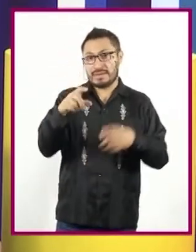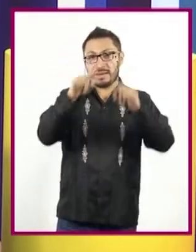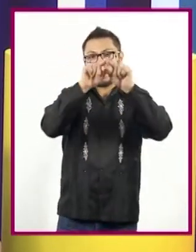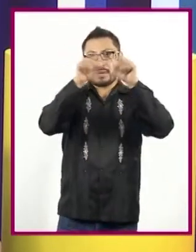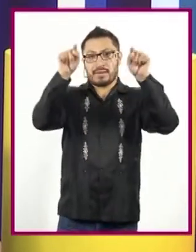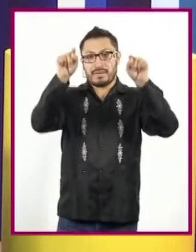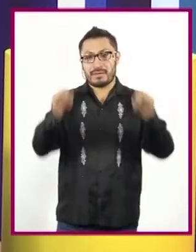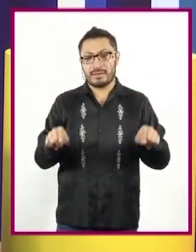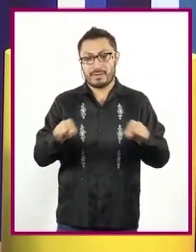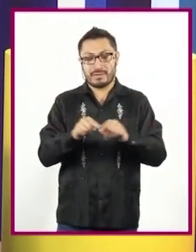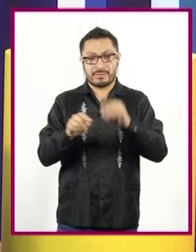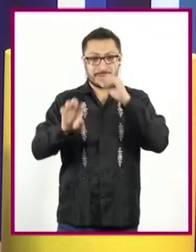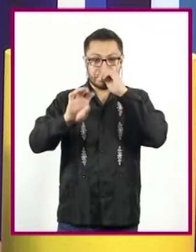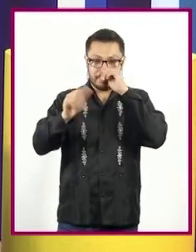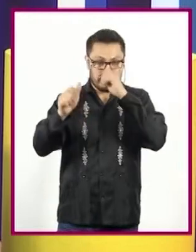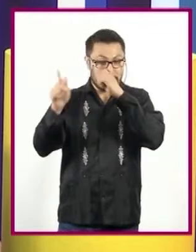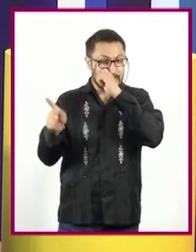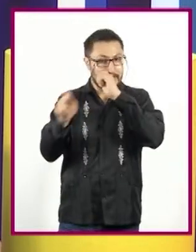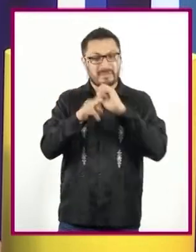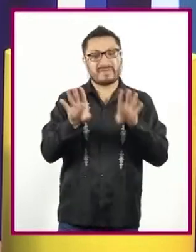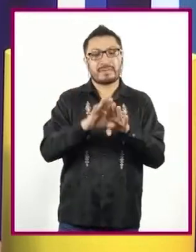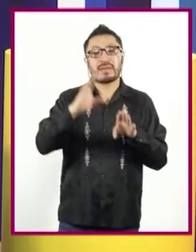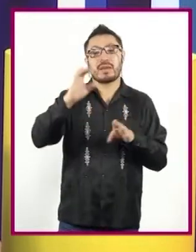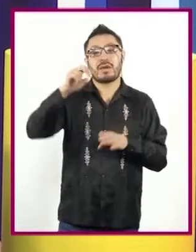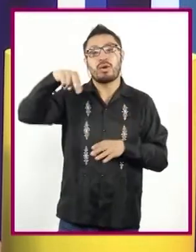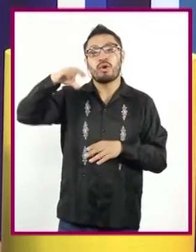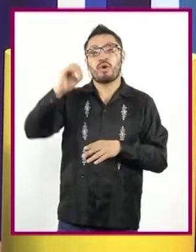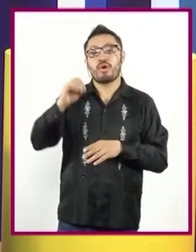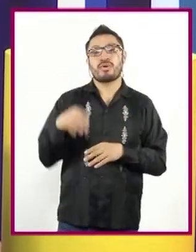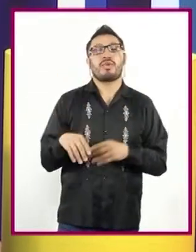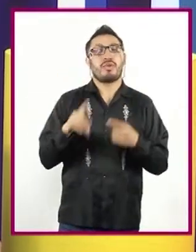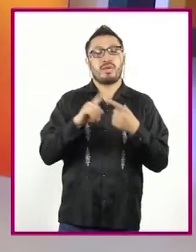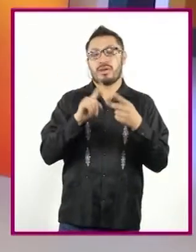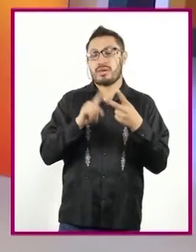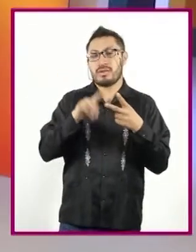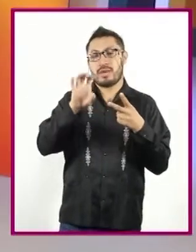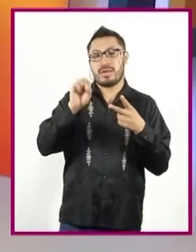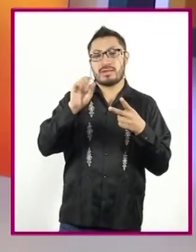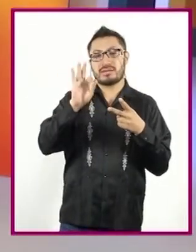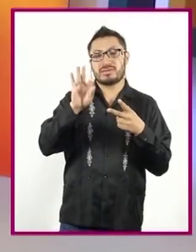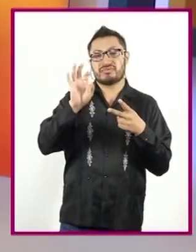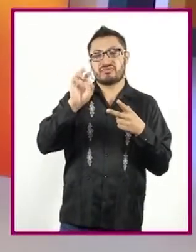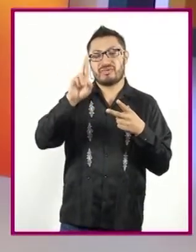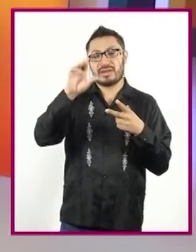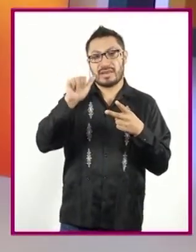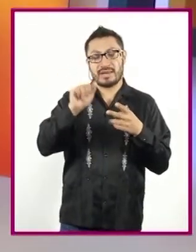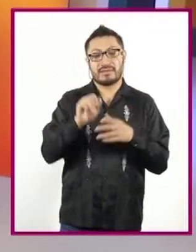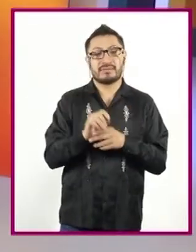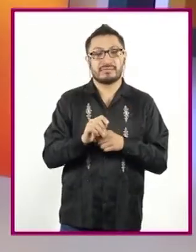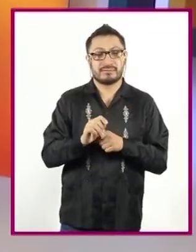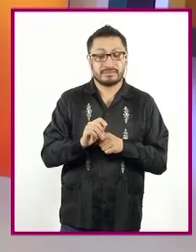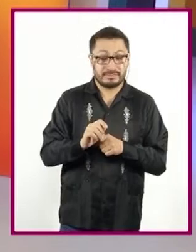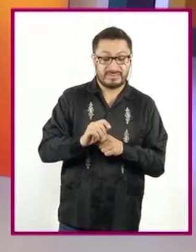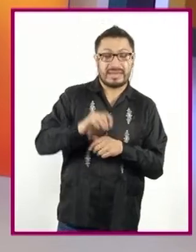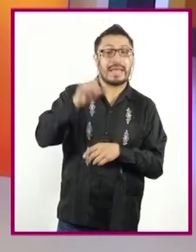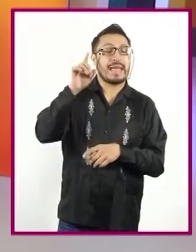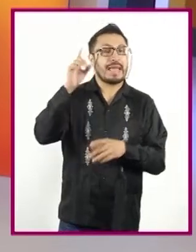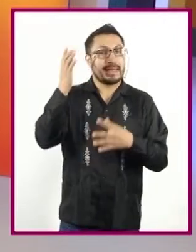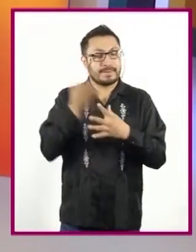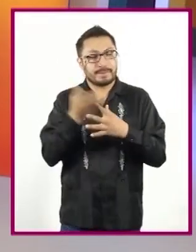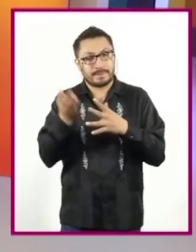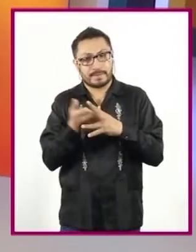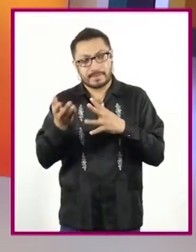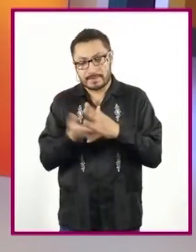Otros cuerpos de revolución, como son el cono y la esfera. Y los cilindros se clasifican según su